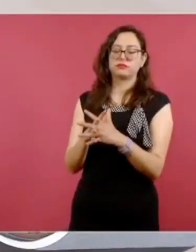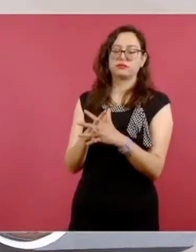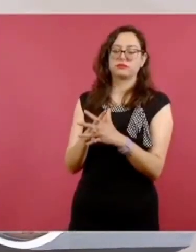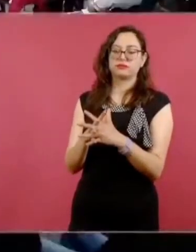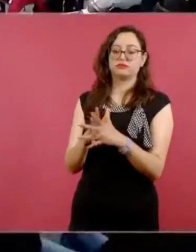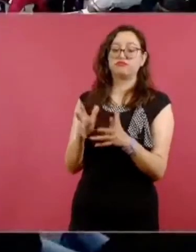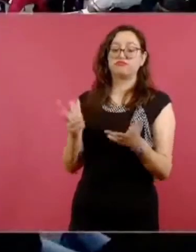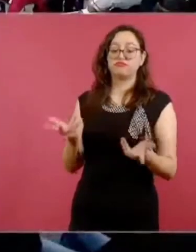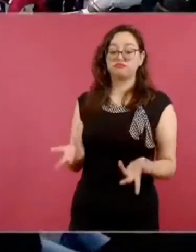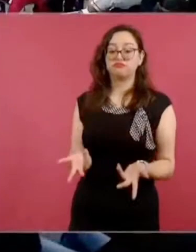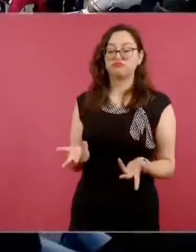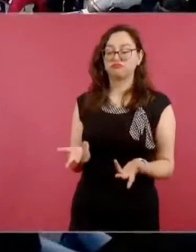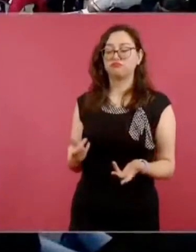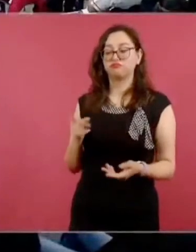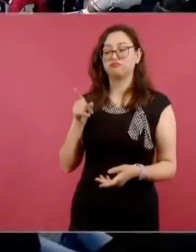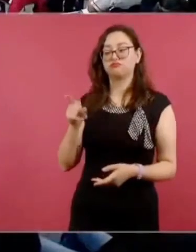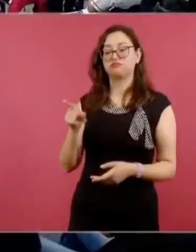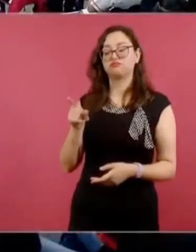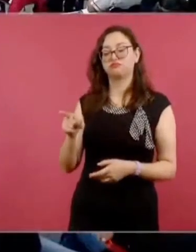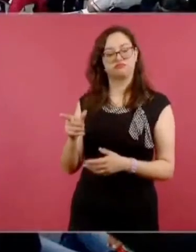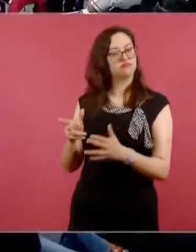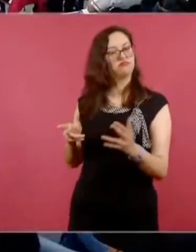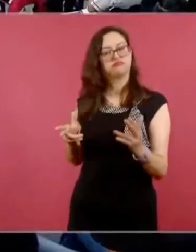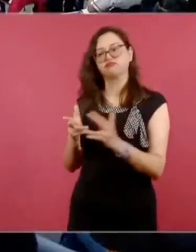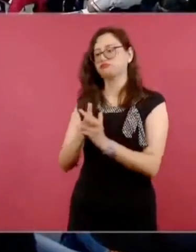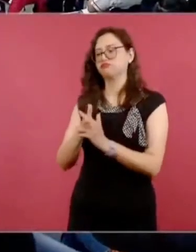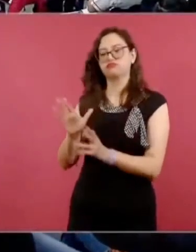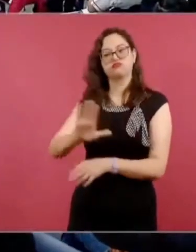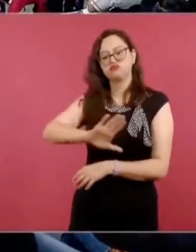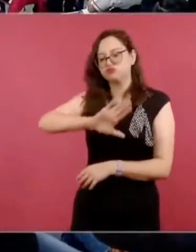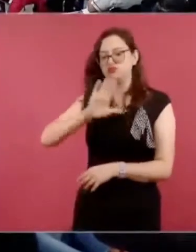Y le causan la muerte a Salvador Allende